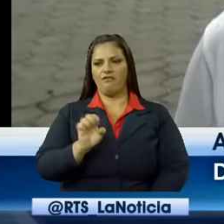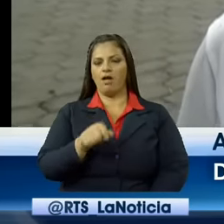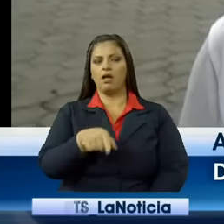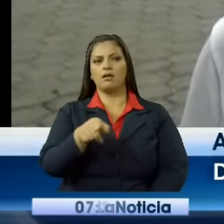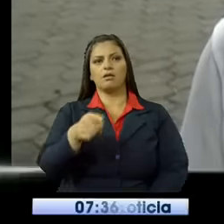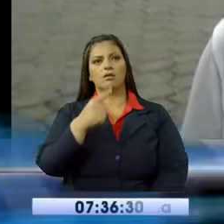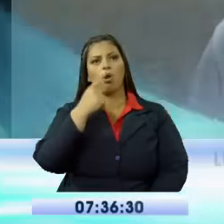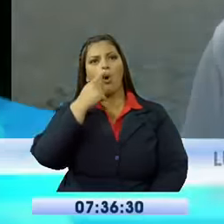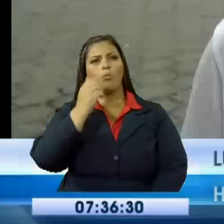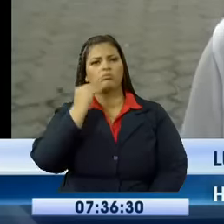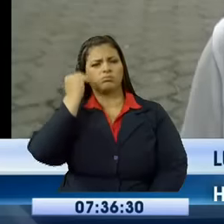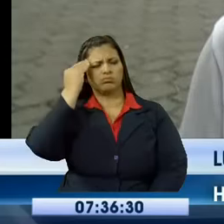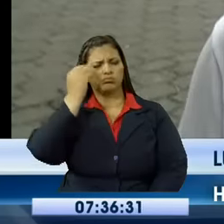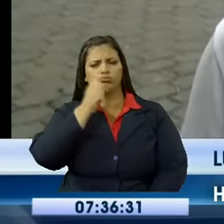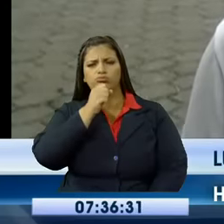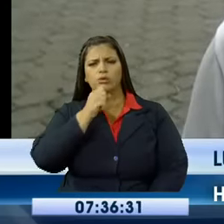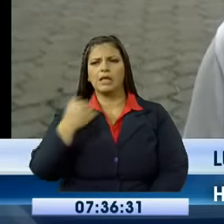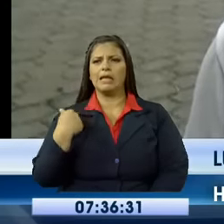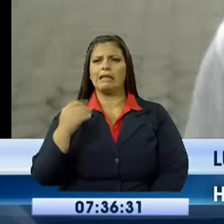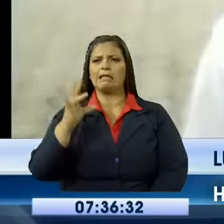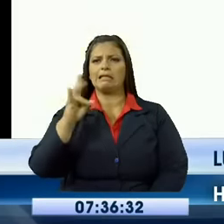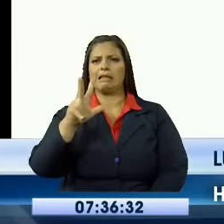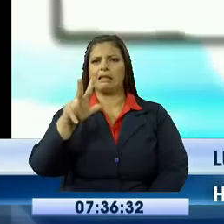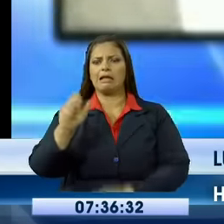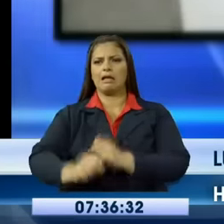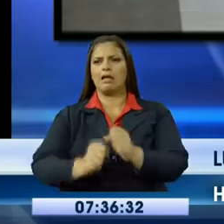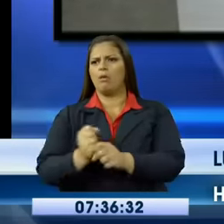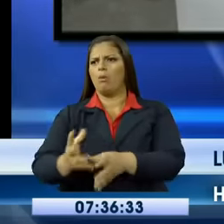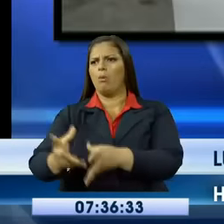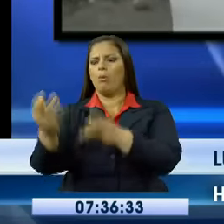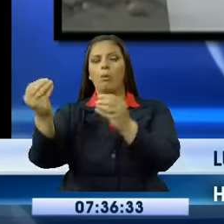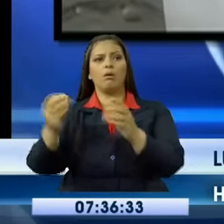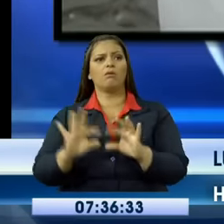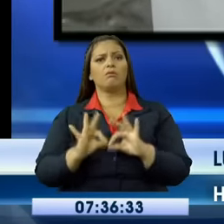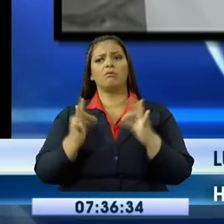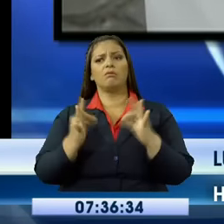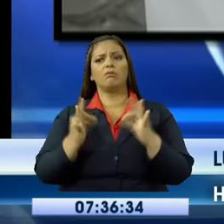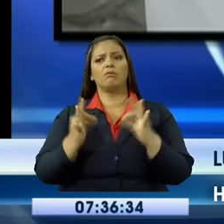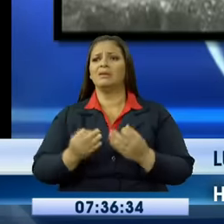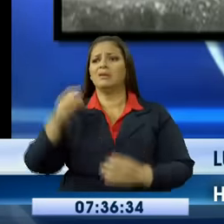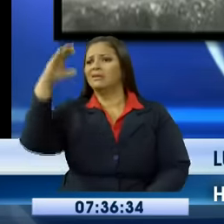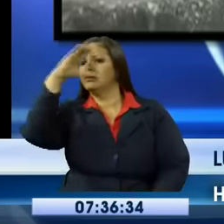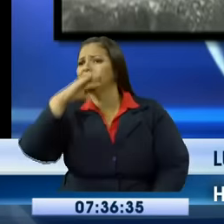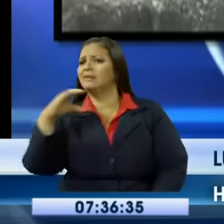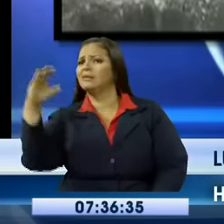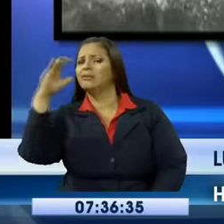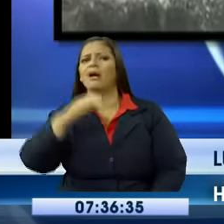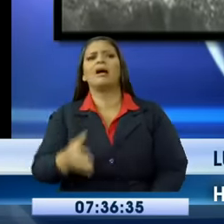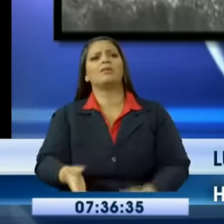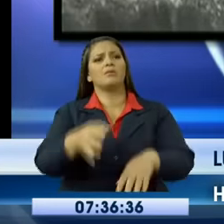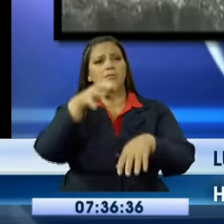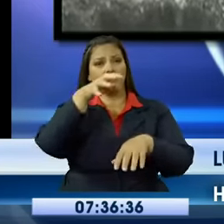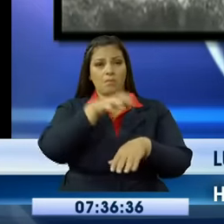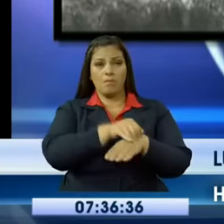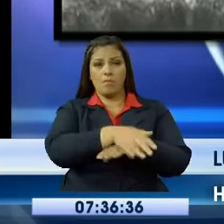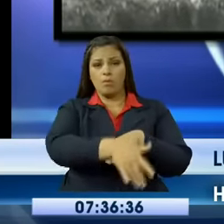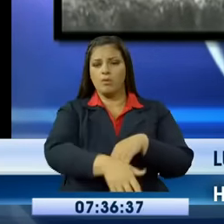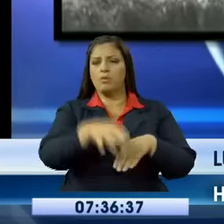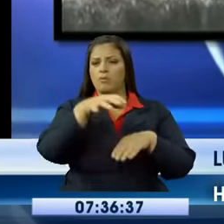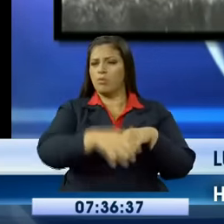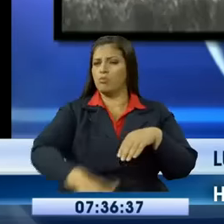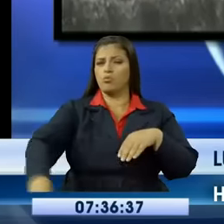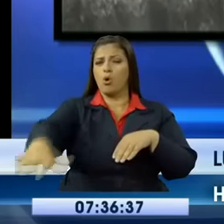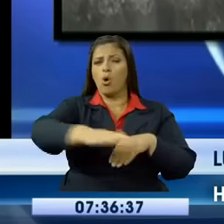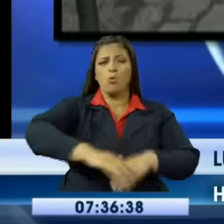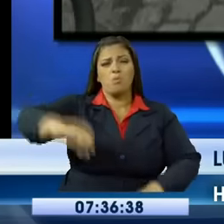donde buscar, porque ya le hemos buscado todo lo que es esta zona, la provincia de Los Ríos. Ya hemos llegado hasta el Empalme también, hemos llegado a Manabí, Manta, todo